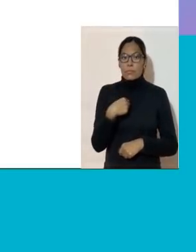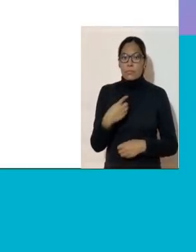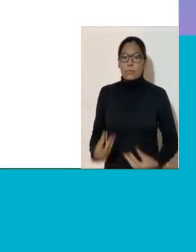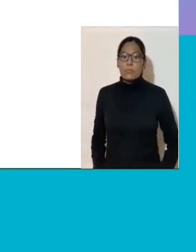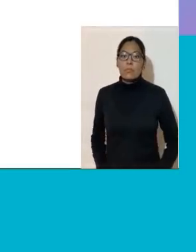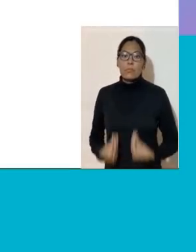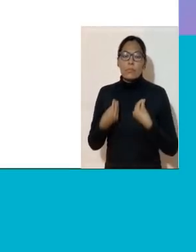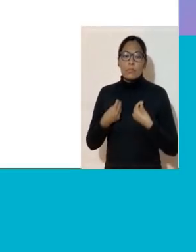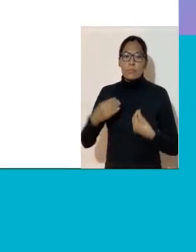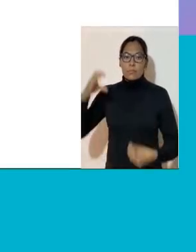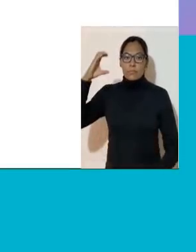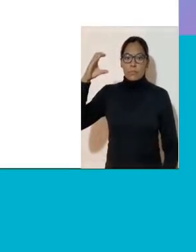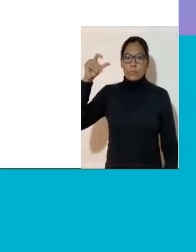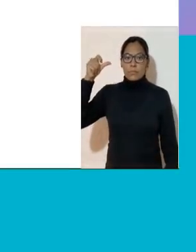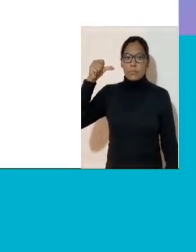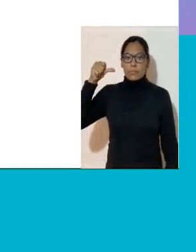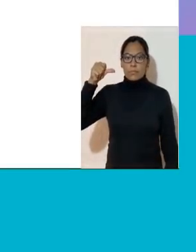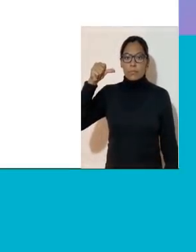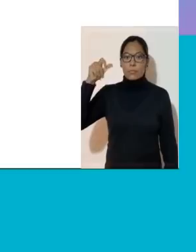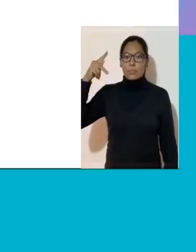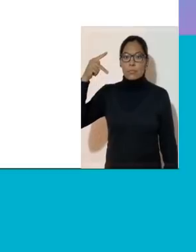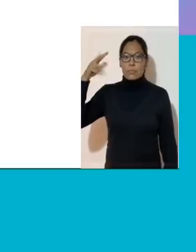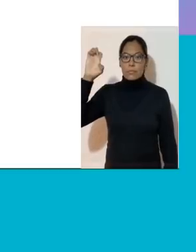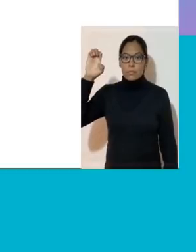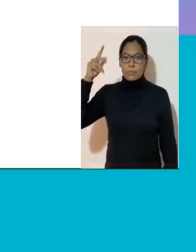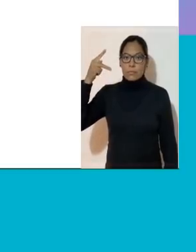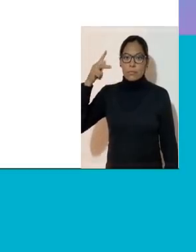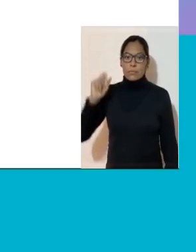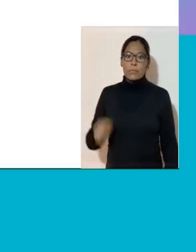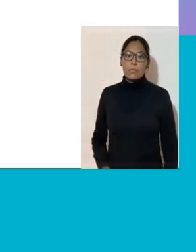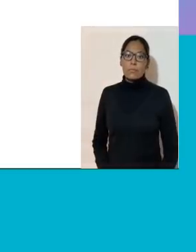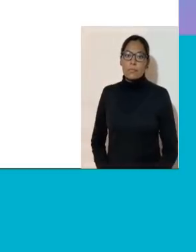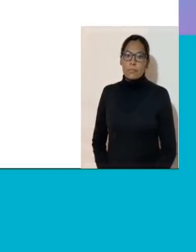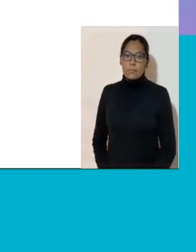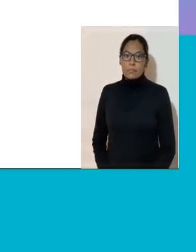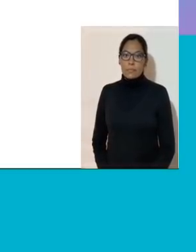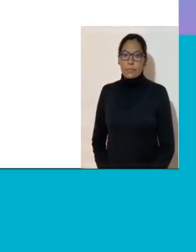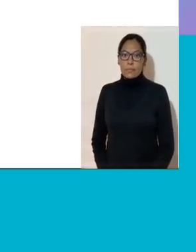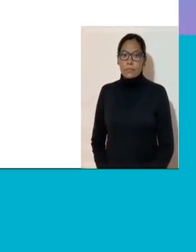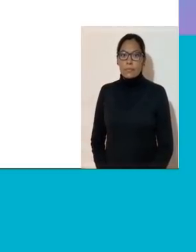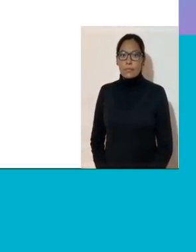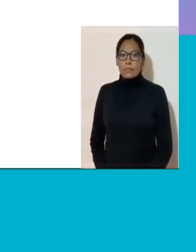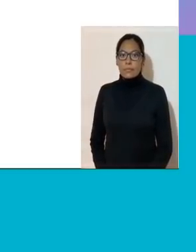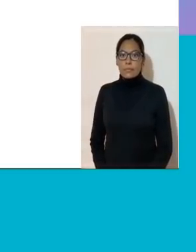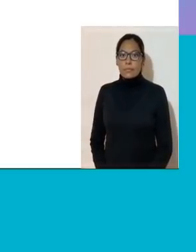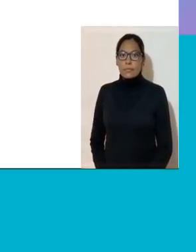sin tu ayuda. CAPEP